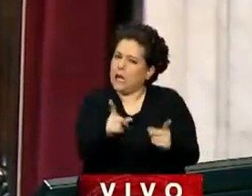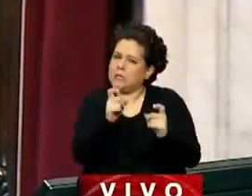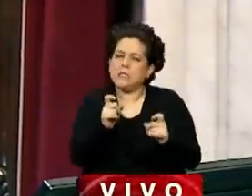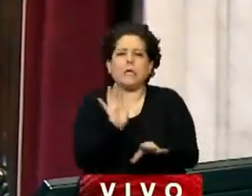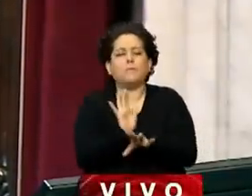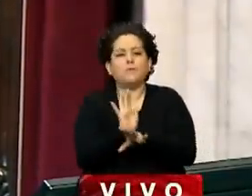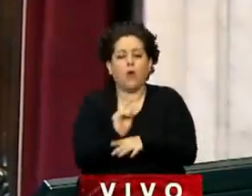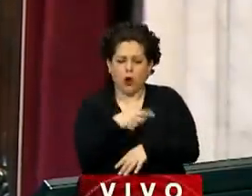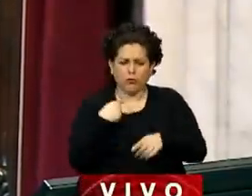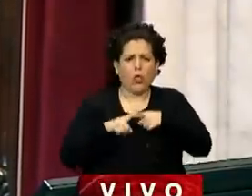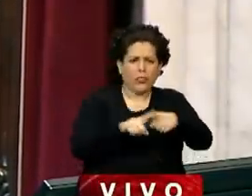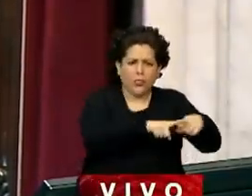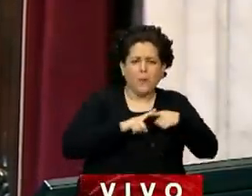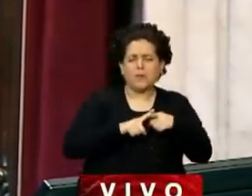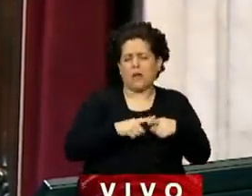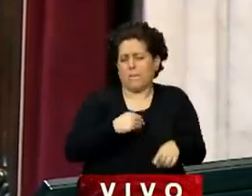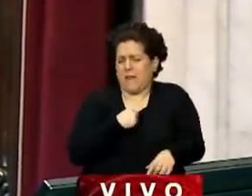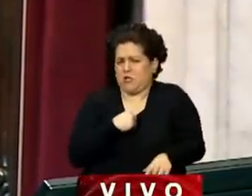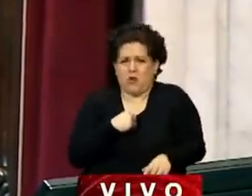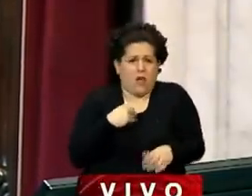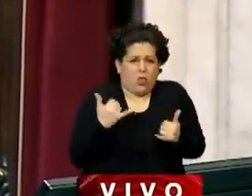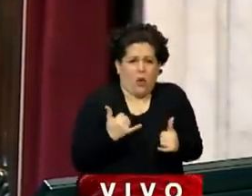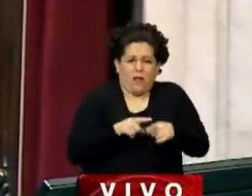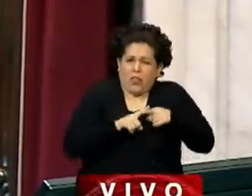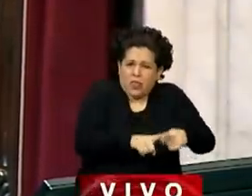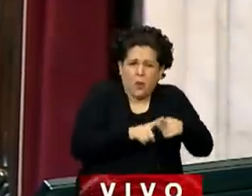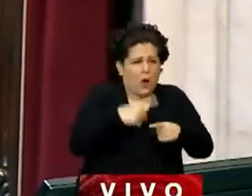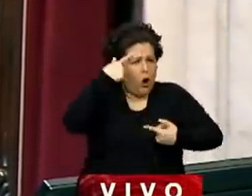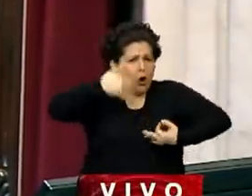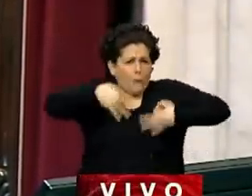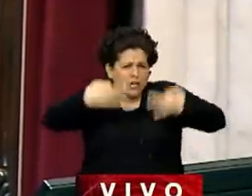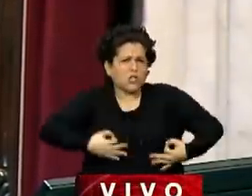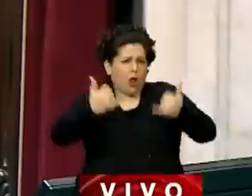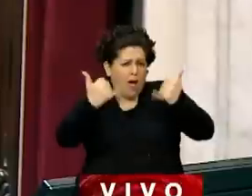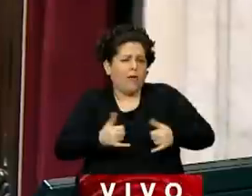nuestro debate apasionado, convencido,